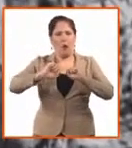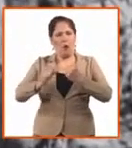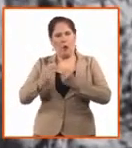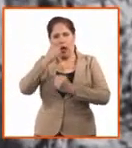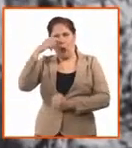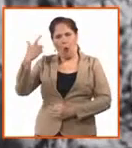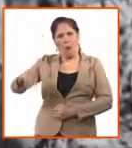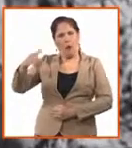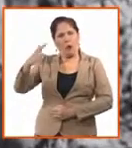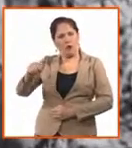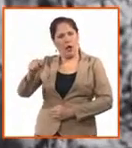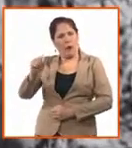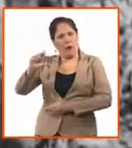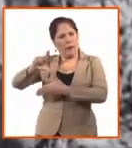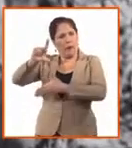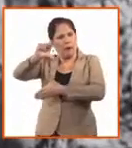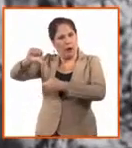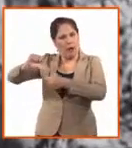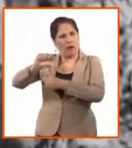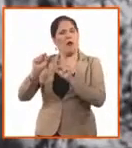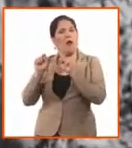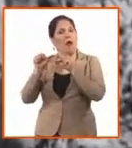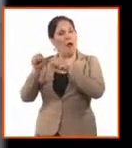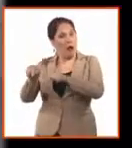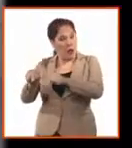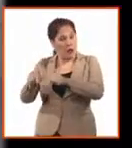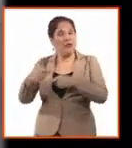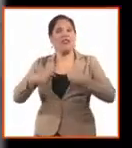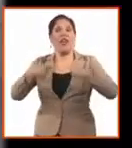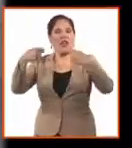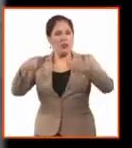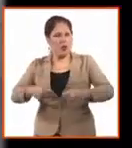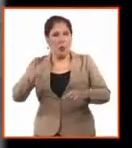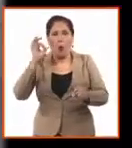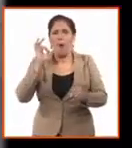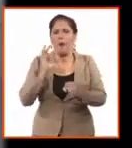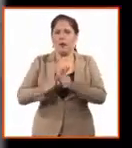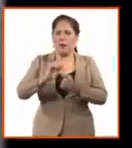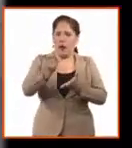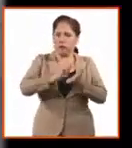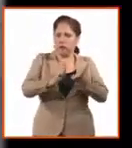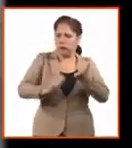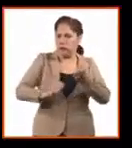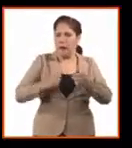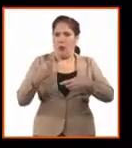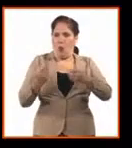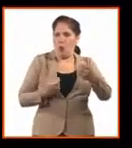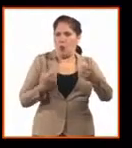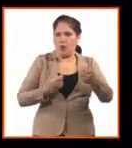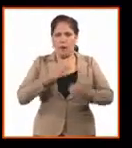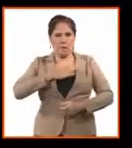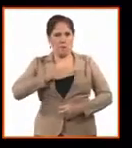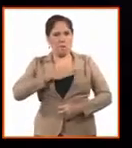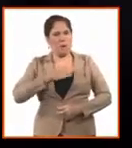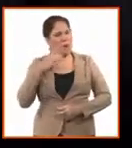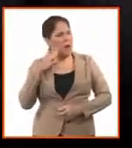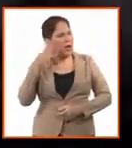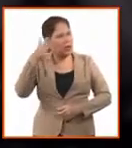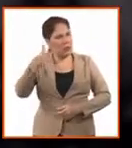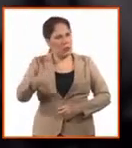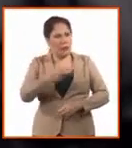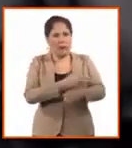incendiados de américa latina que han decidido empezar a escribir ellos mismos para siempre su